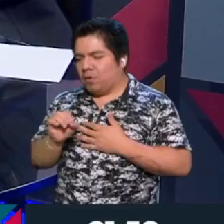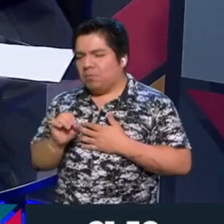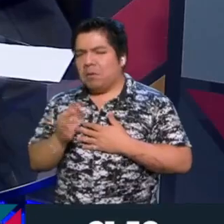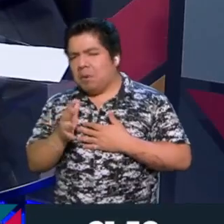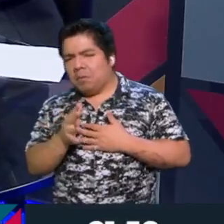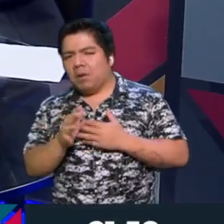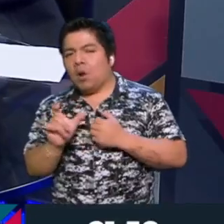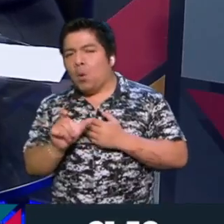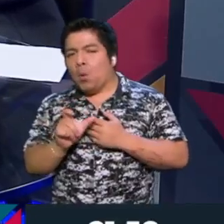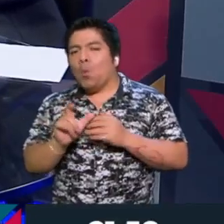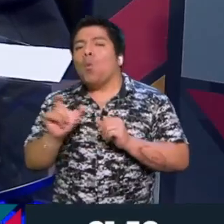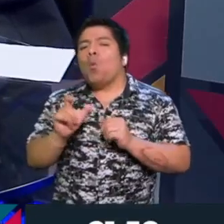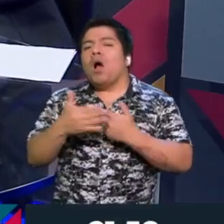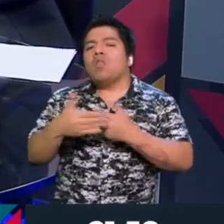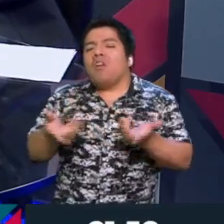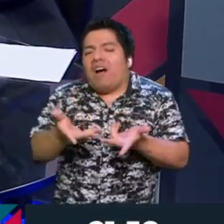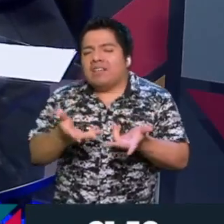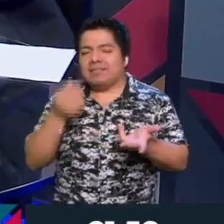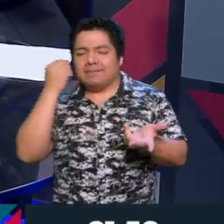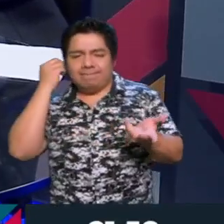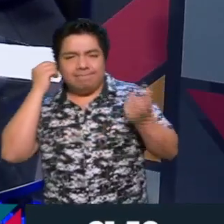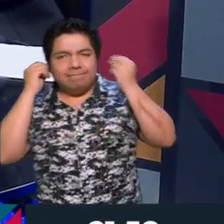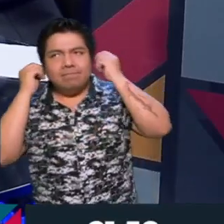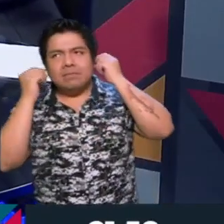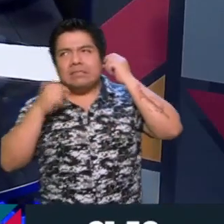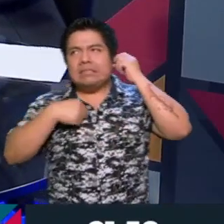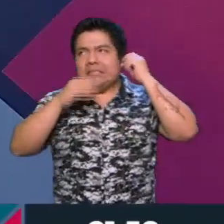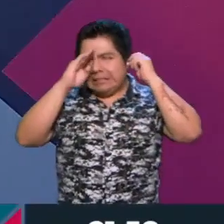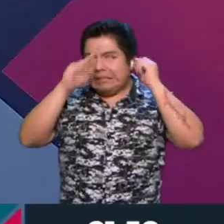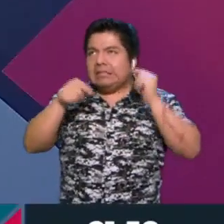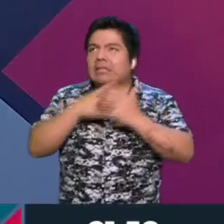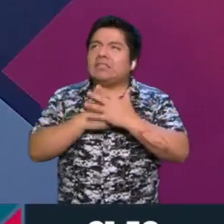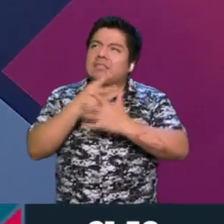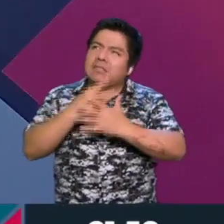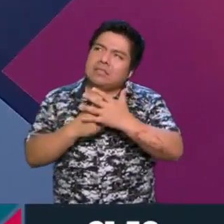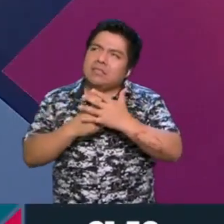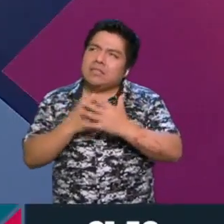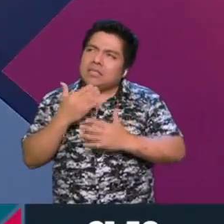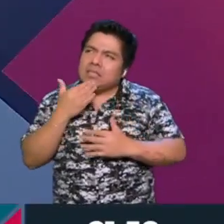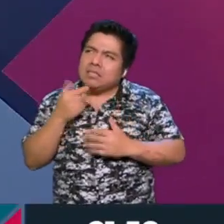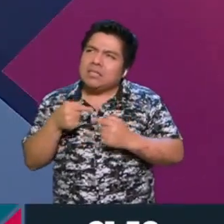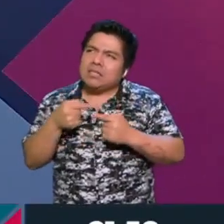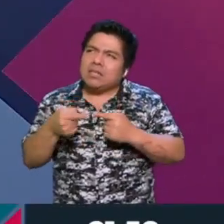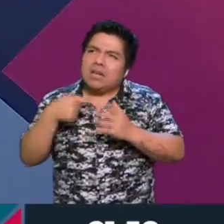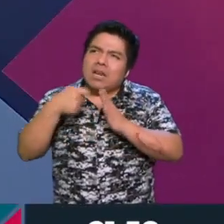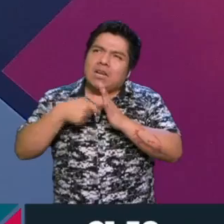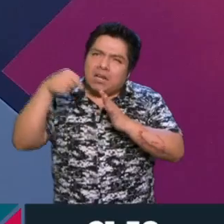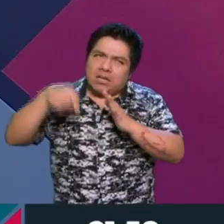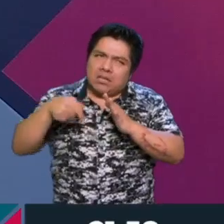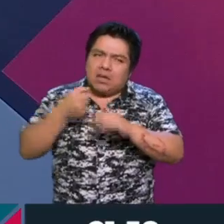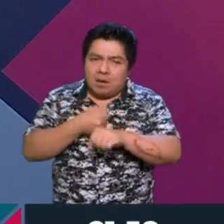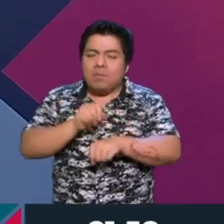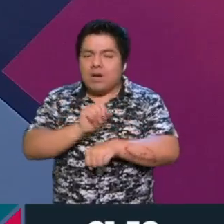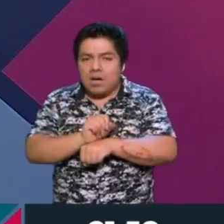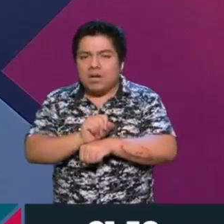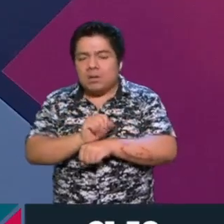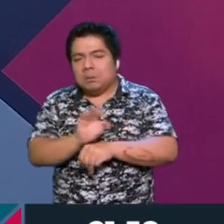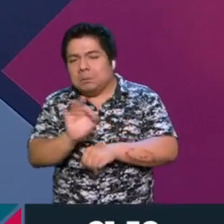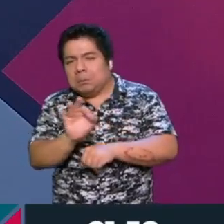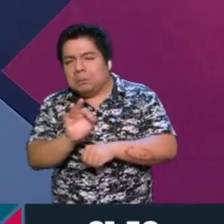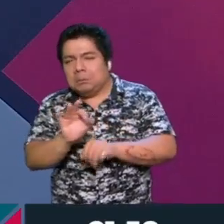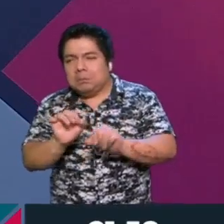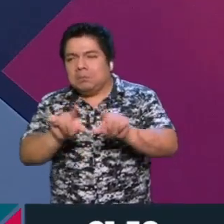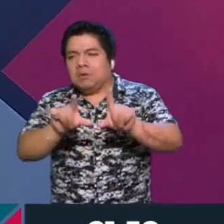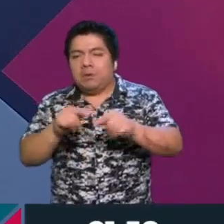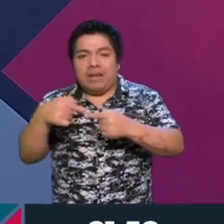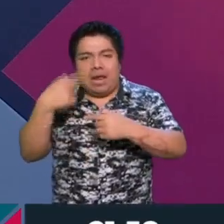tienes planeado para que la audiencia sepa cuándo podría salir este proyecto. Este programa, si todo sale bien, vamos a grabarlo esta semana y debe estar al aire